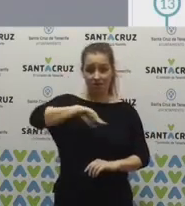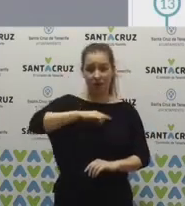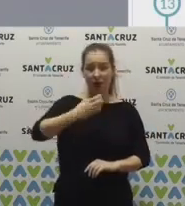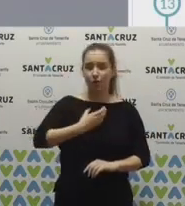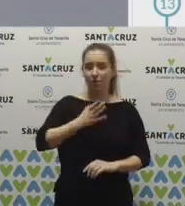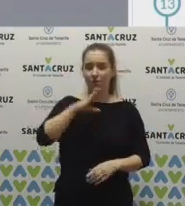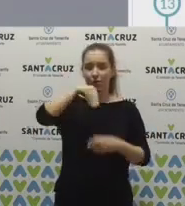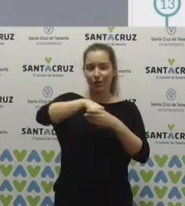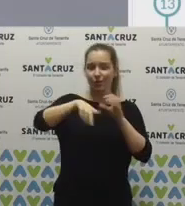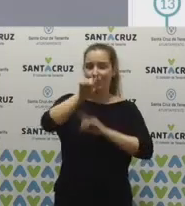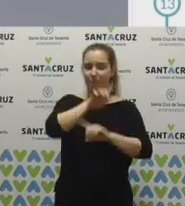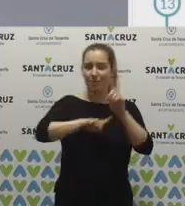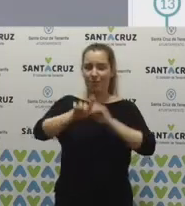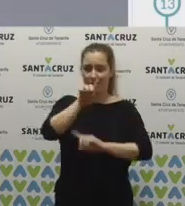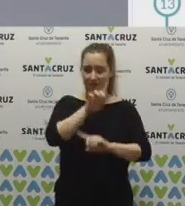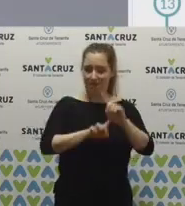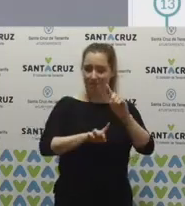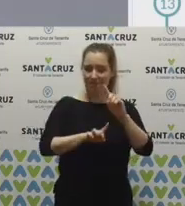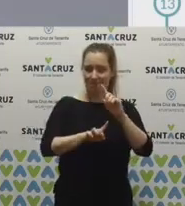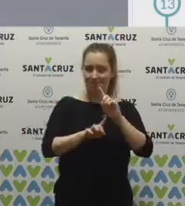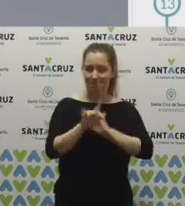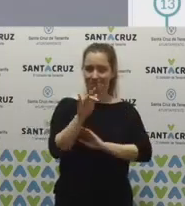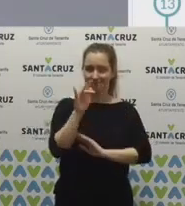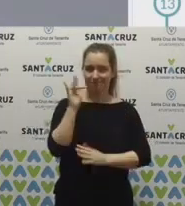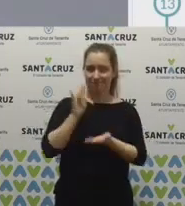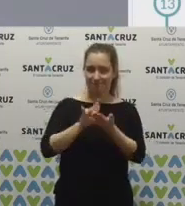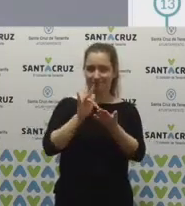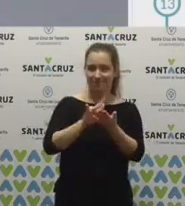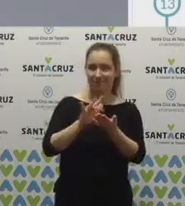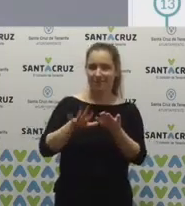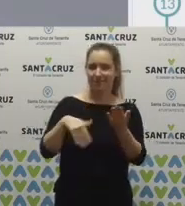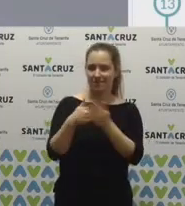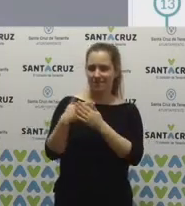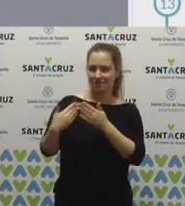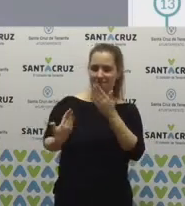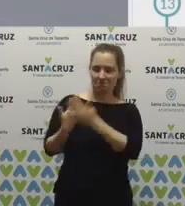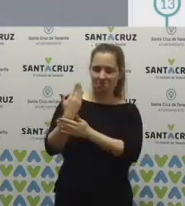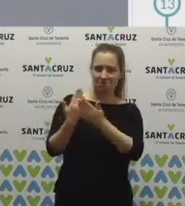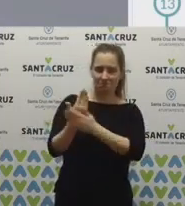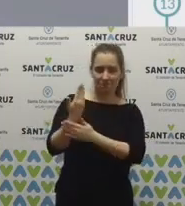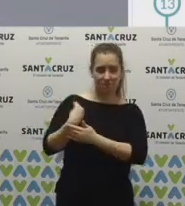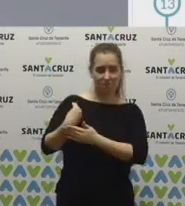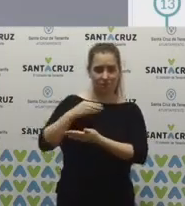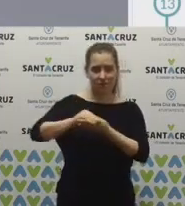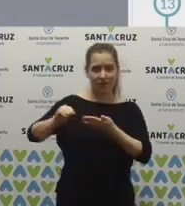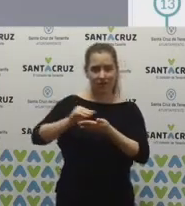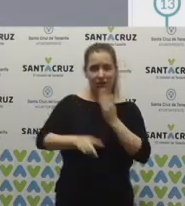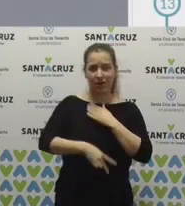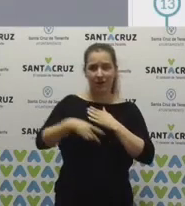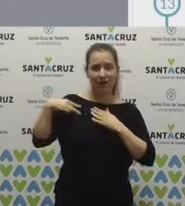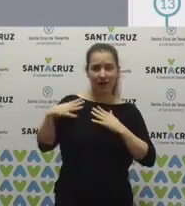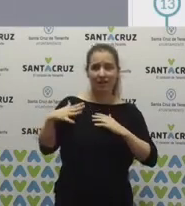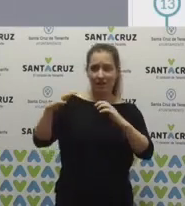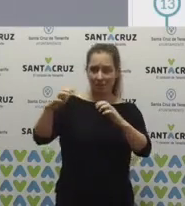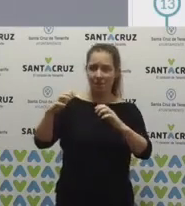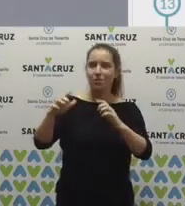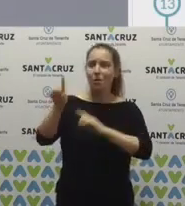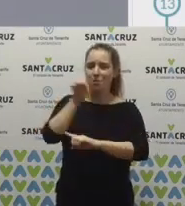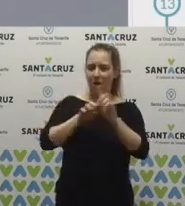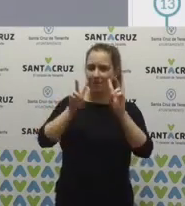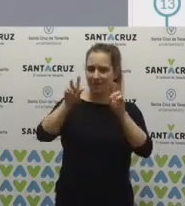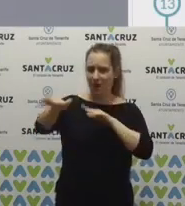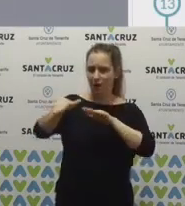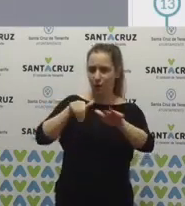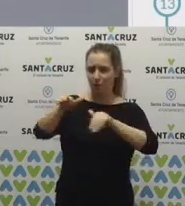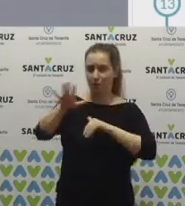tenemos un problema que además durante estos días he podido compartir con el secretario general del pleno sobre su convocatoria hay algunos artículos que